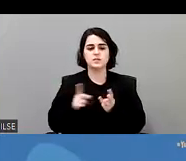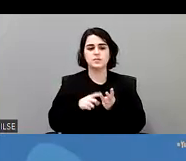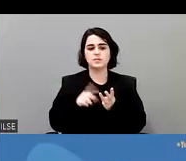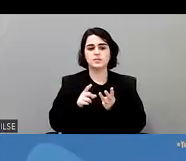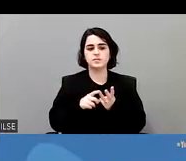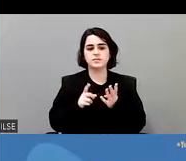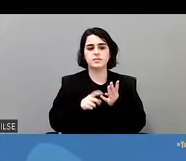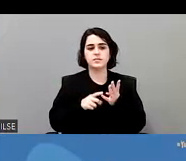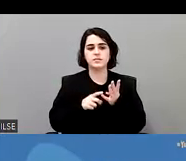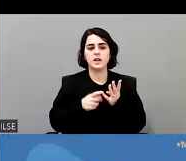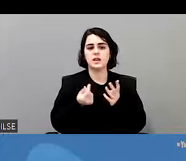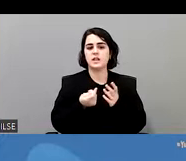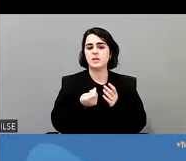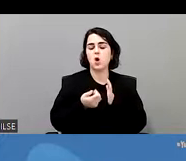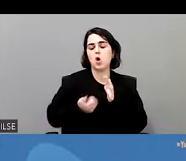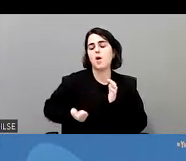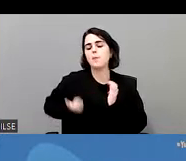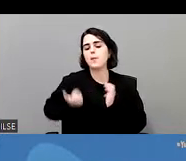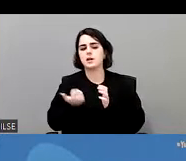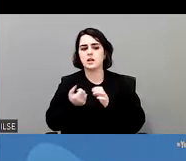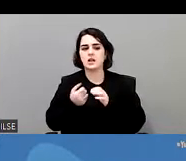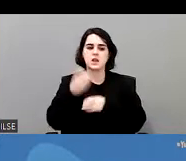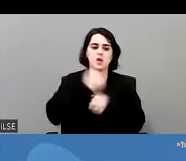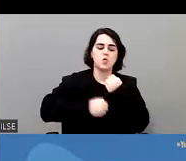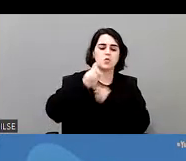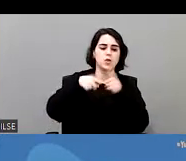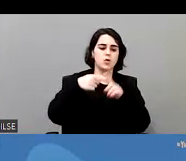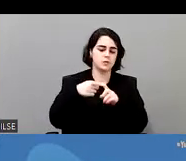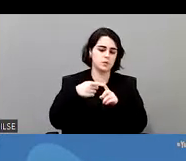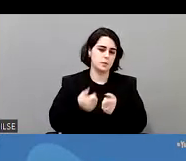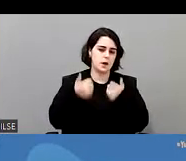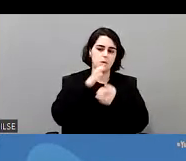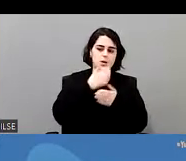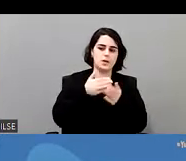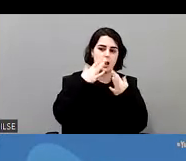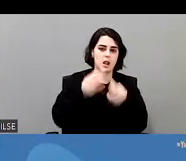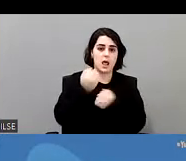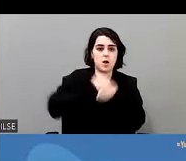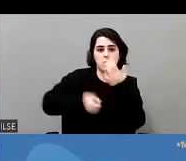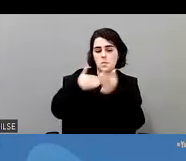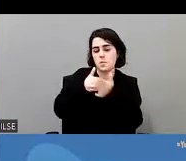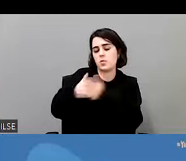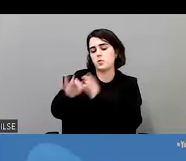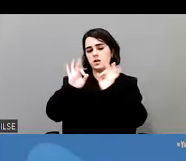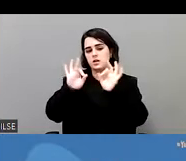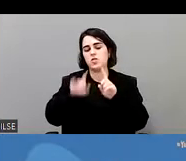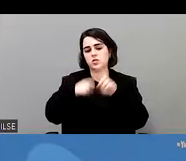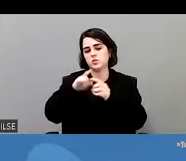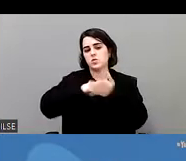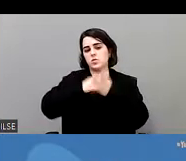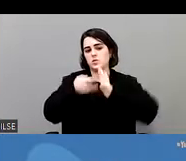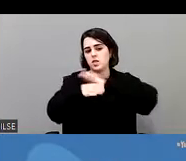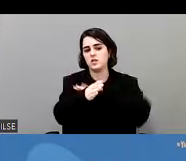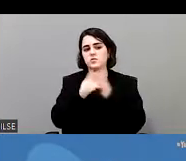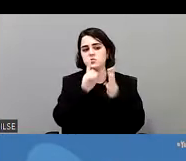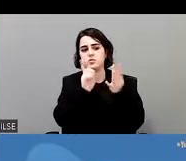vías económicas, ¿no?, dado que es, pues eso, uno de los principales obstáculos para poder acceder a la alta tecnología.